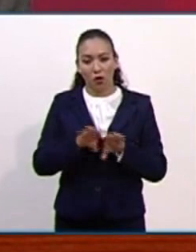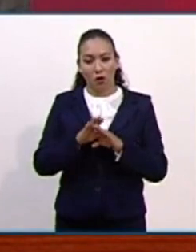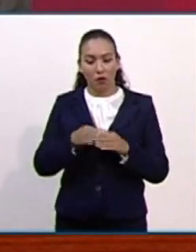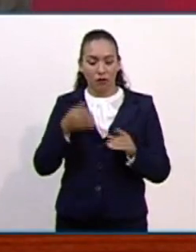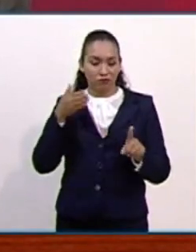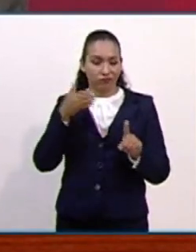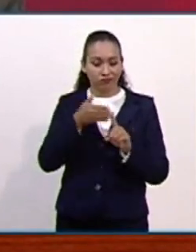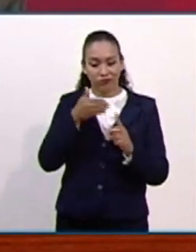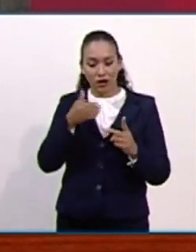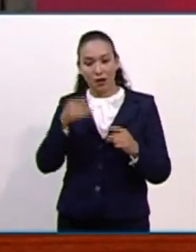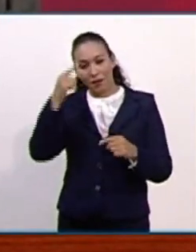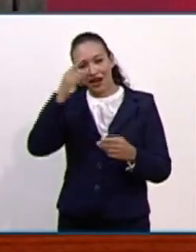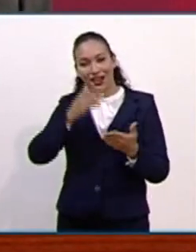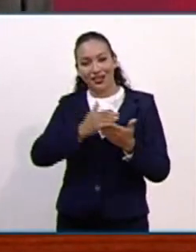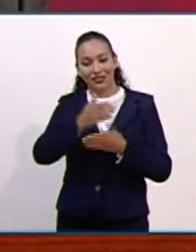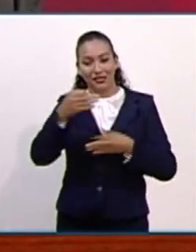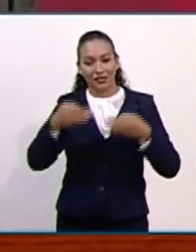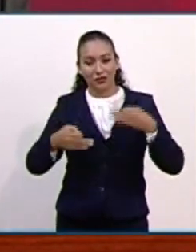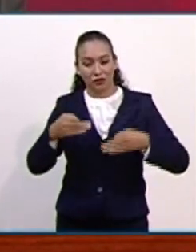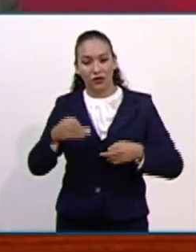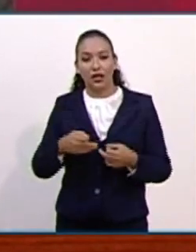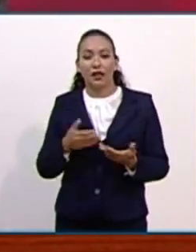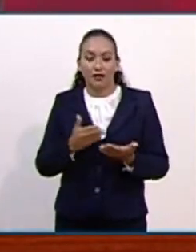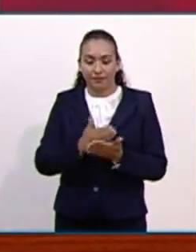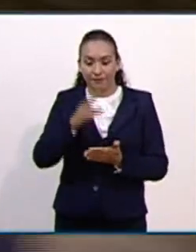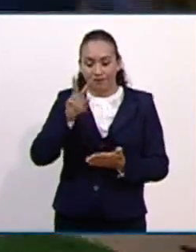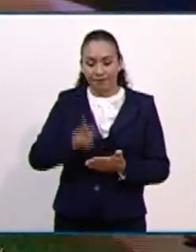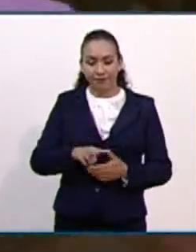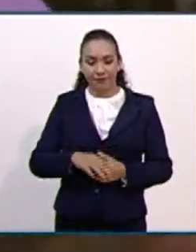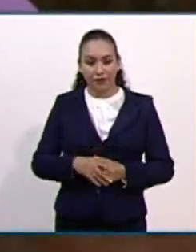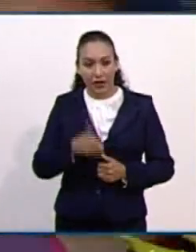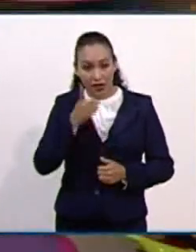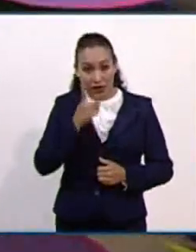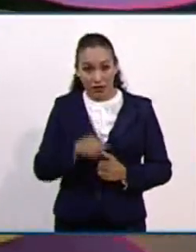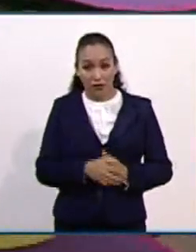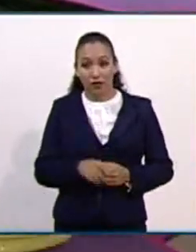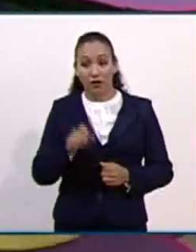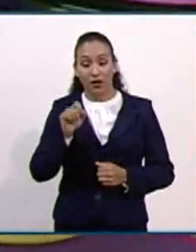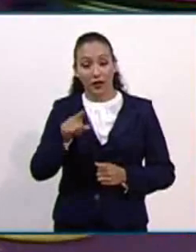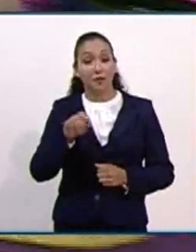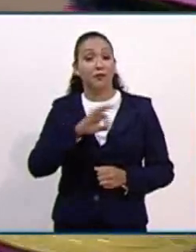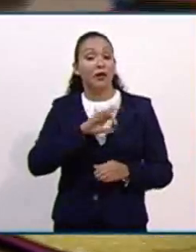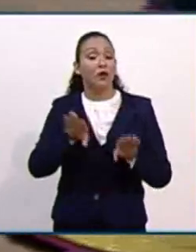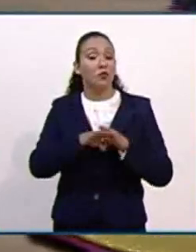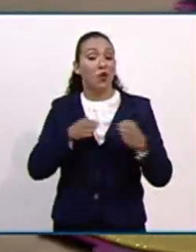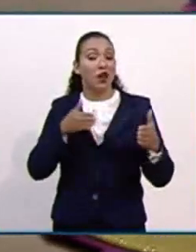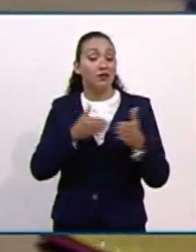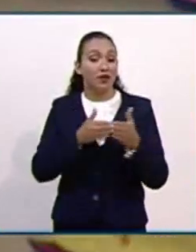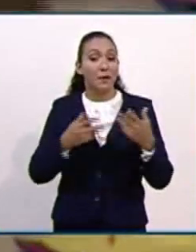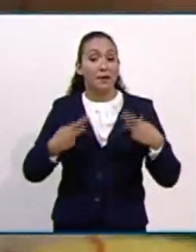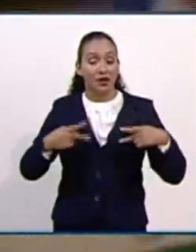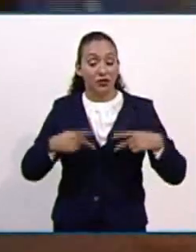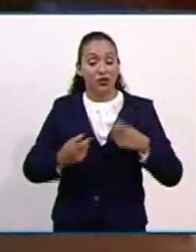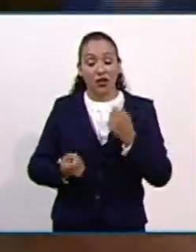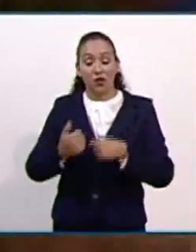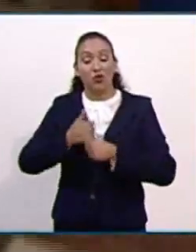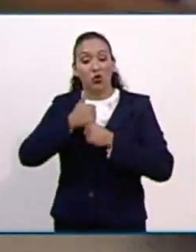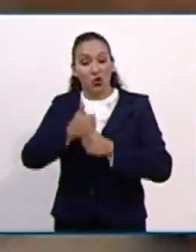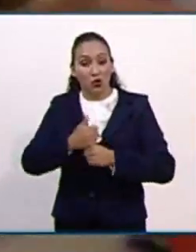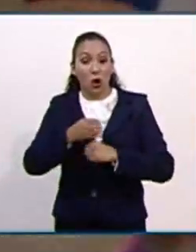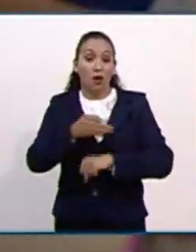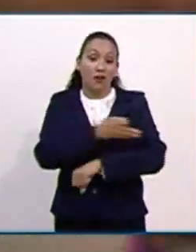ni acceso a la justicia y a la verdad. Señaló que incluso podría obstaculizar el derecho de las víctimas, familiares